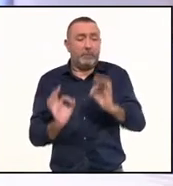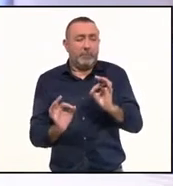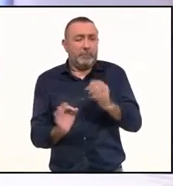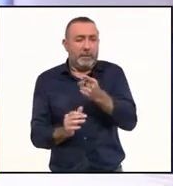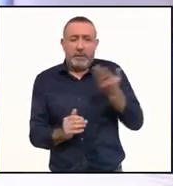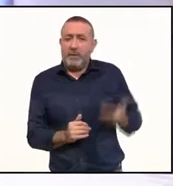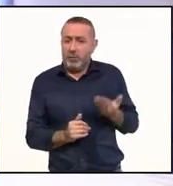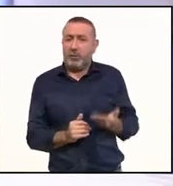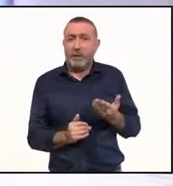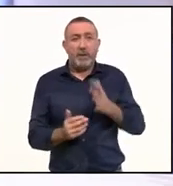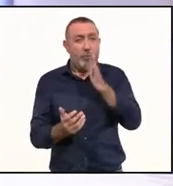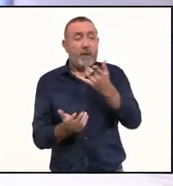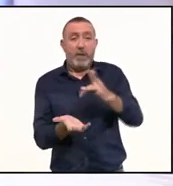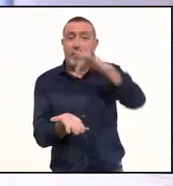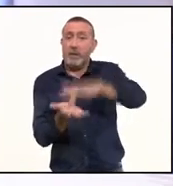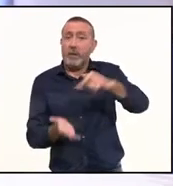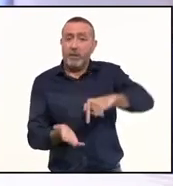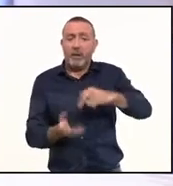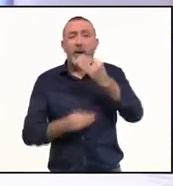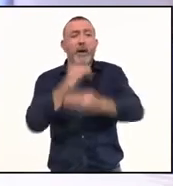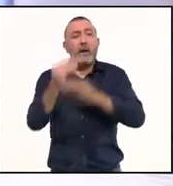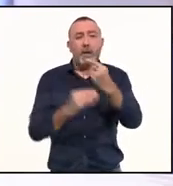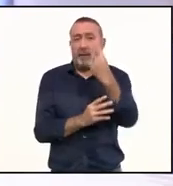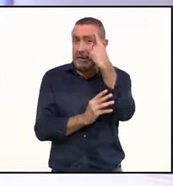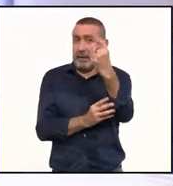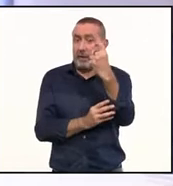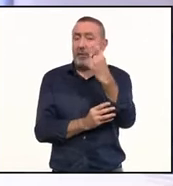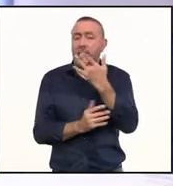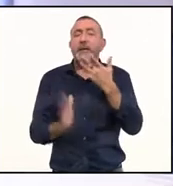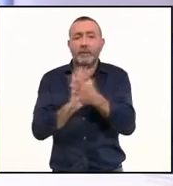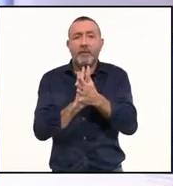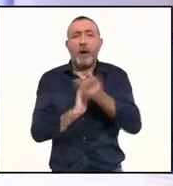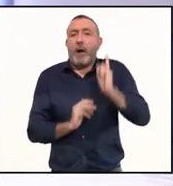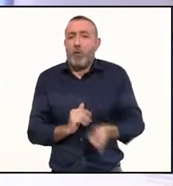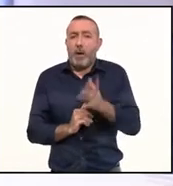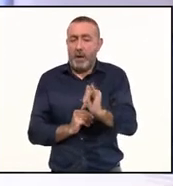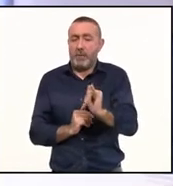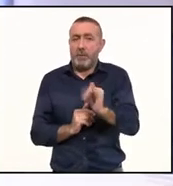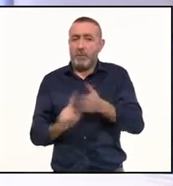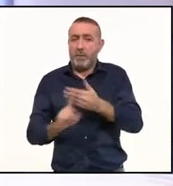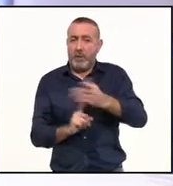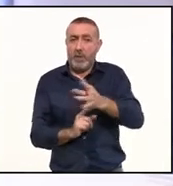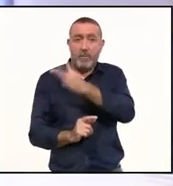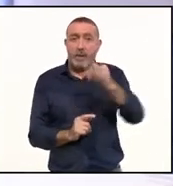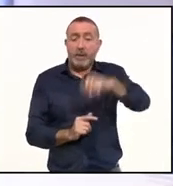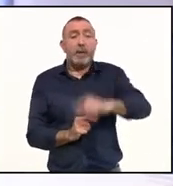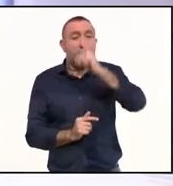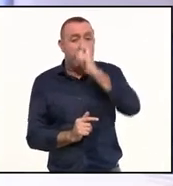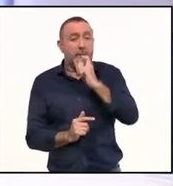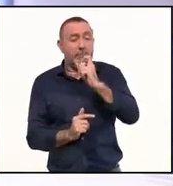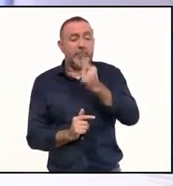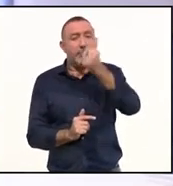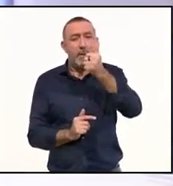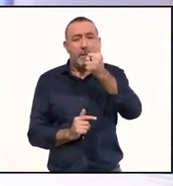tener este día porque nos hace recordar que esto todavía existe este año encima además está matizado por